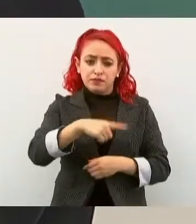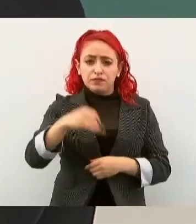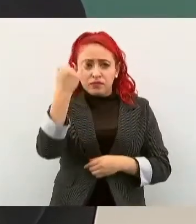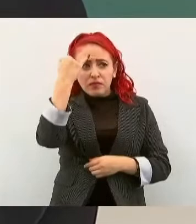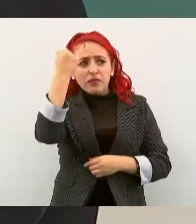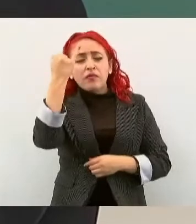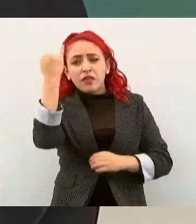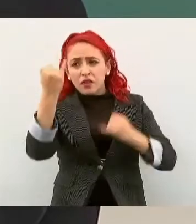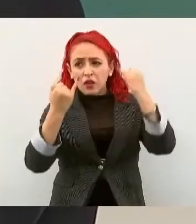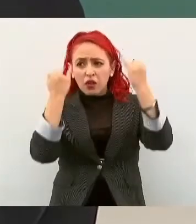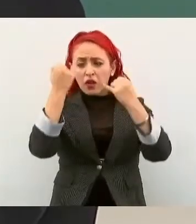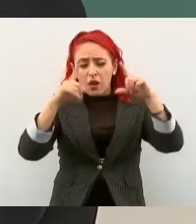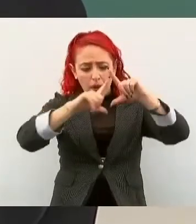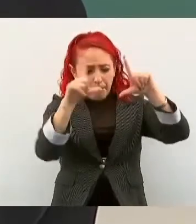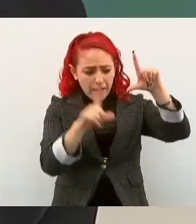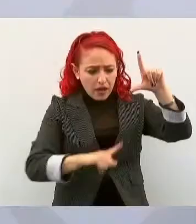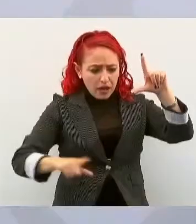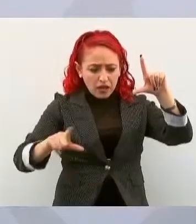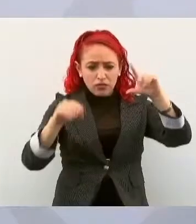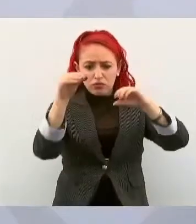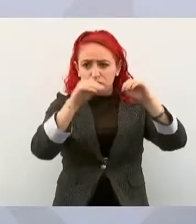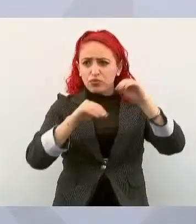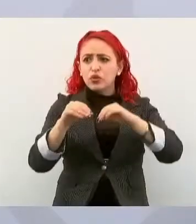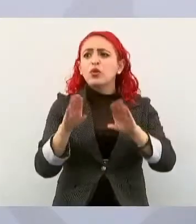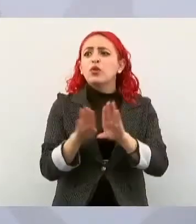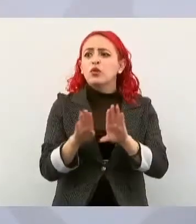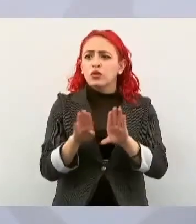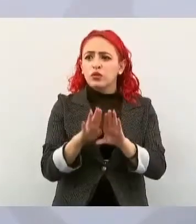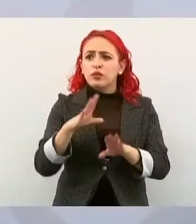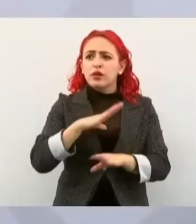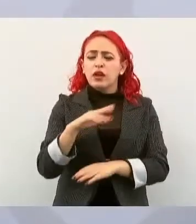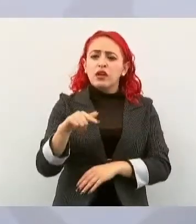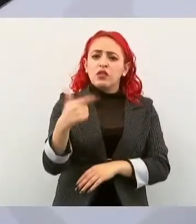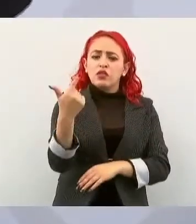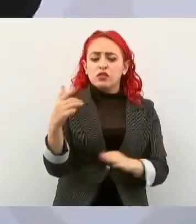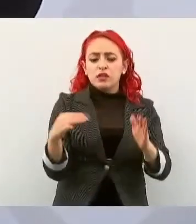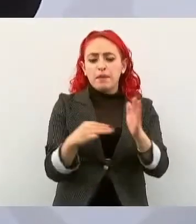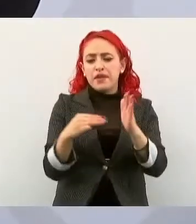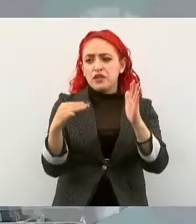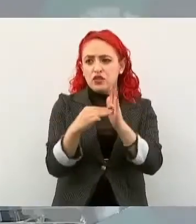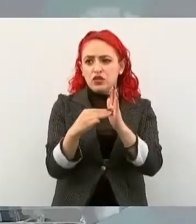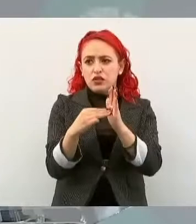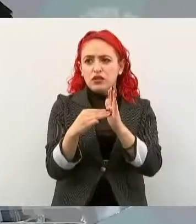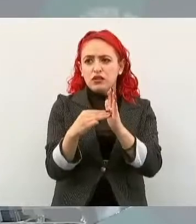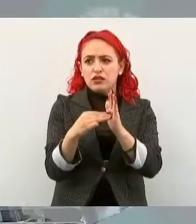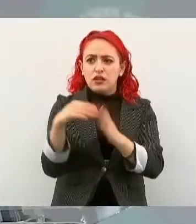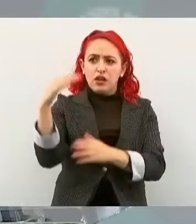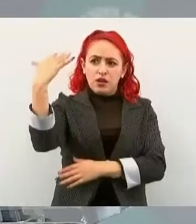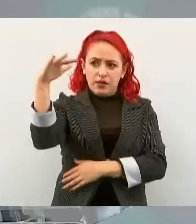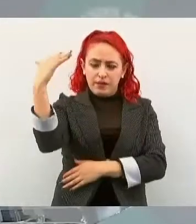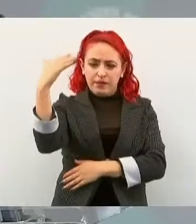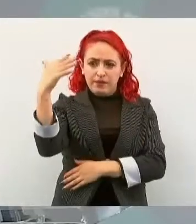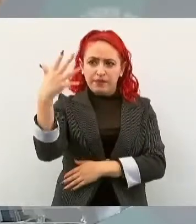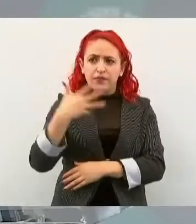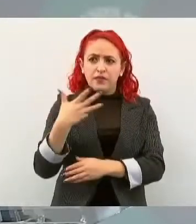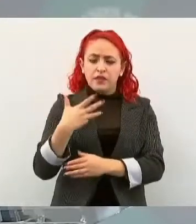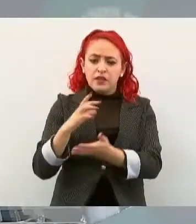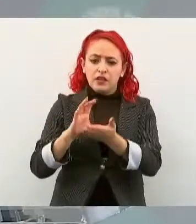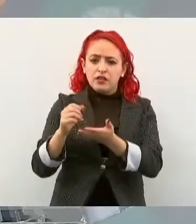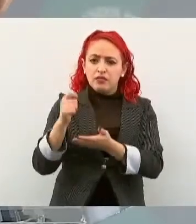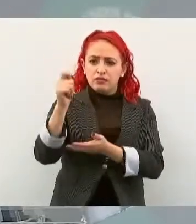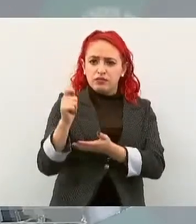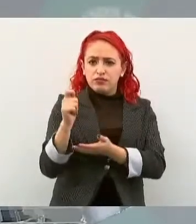idea, en todo el país, así como hay 12 millones de adultos mayores que tienen una